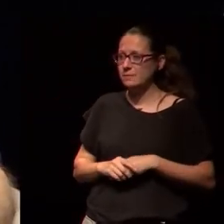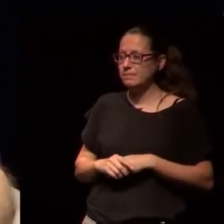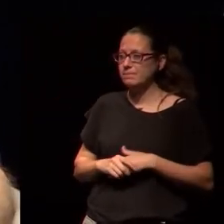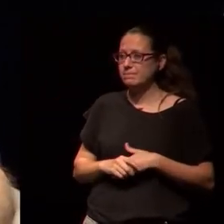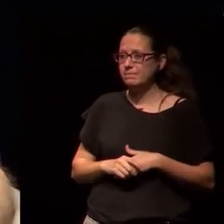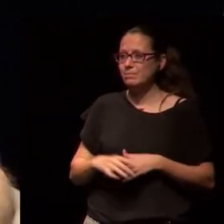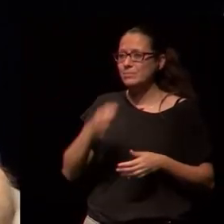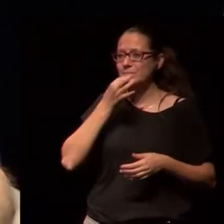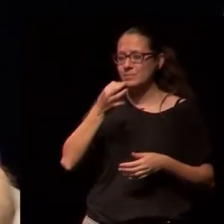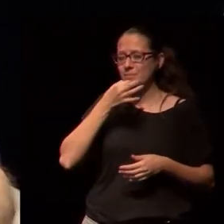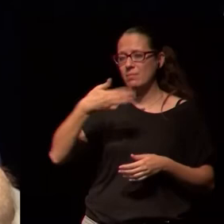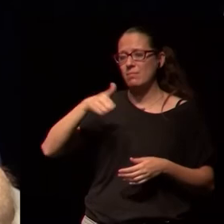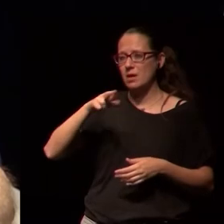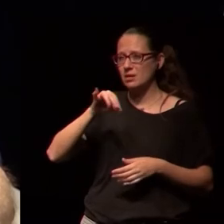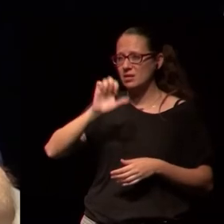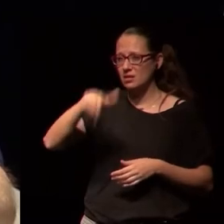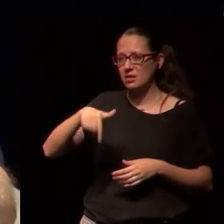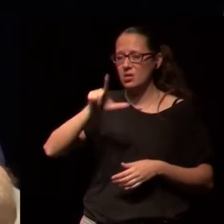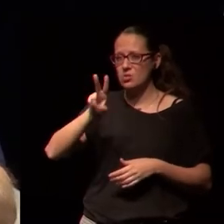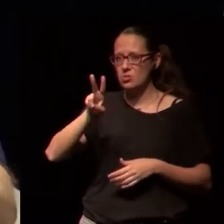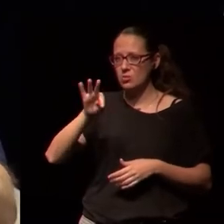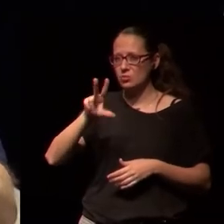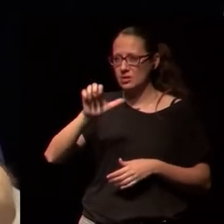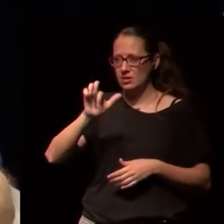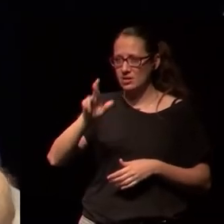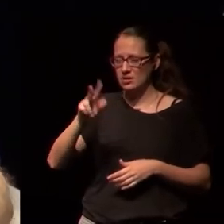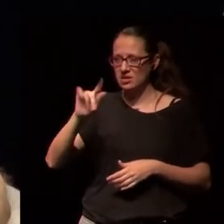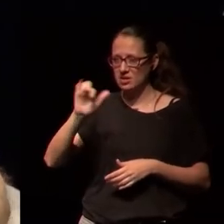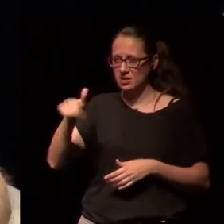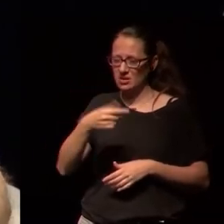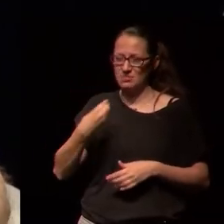de Martin Luther King, el de I Have a Dream,